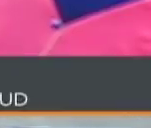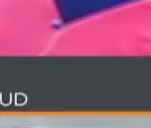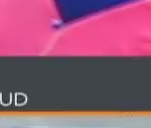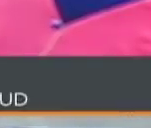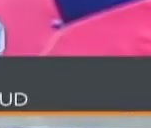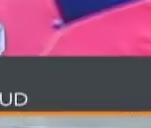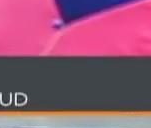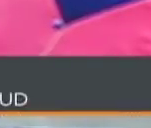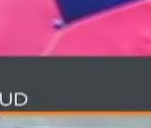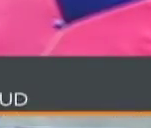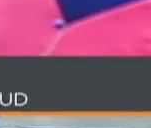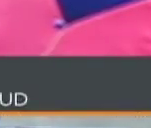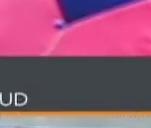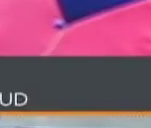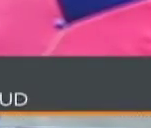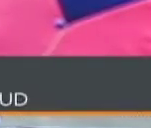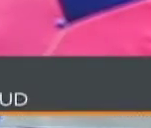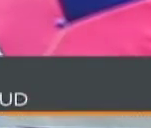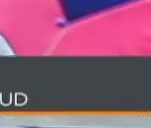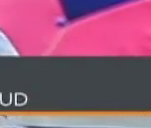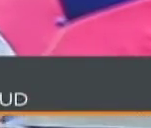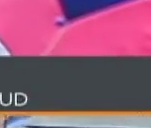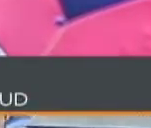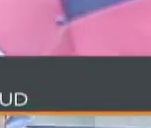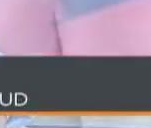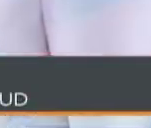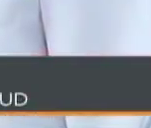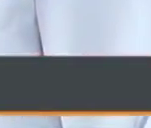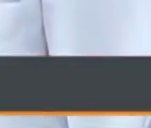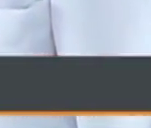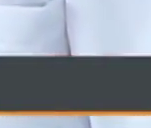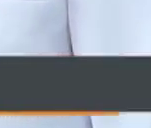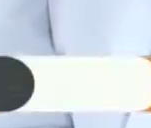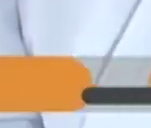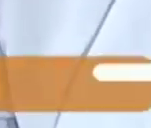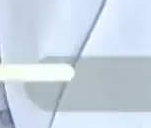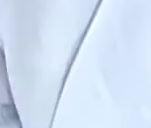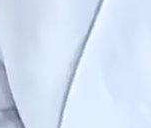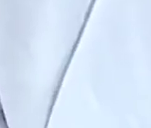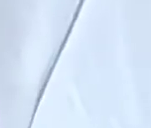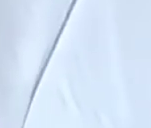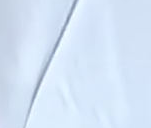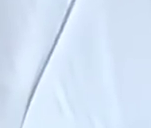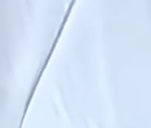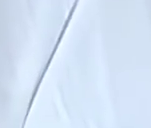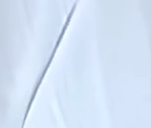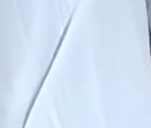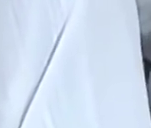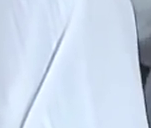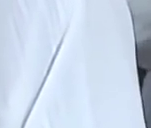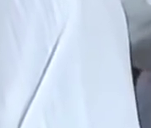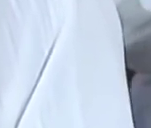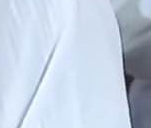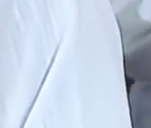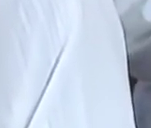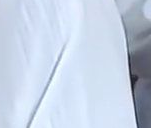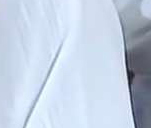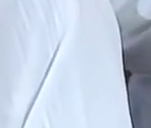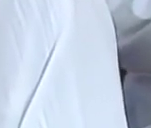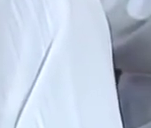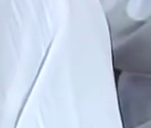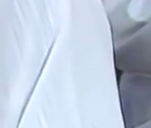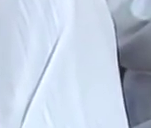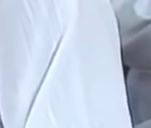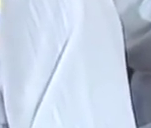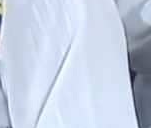Barrio Adentro. De esos 18 centros de salud, 14 eran CDI y 4 SRI. Lo